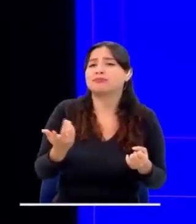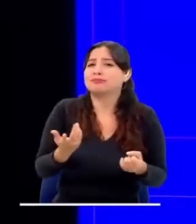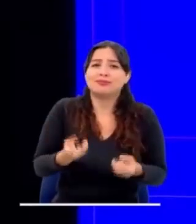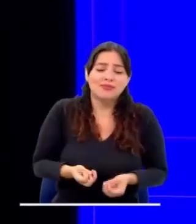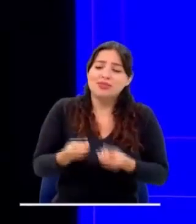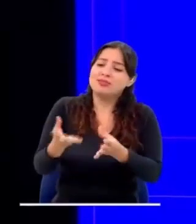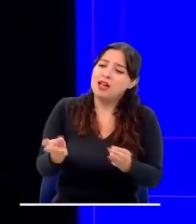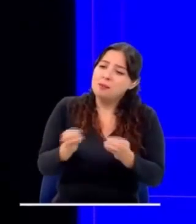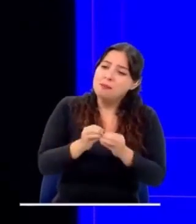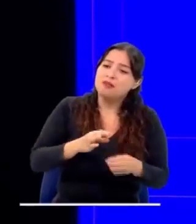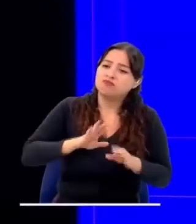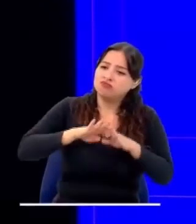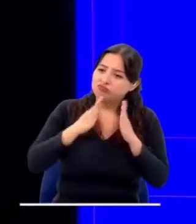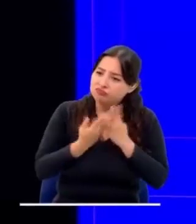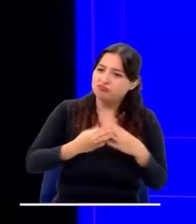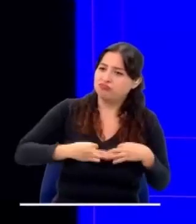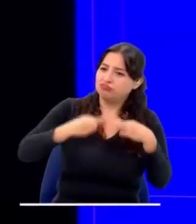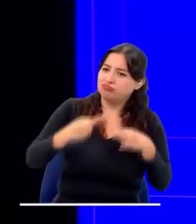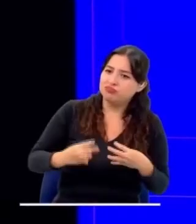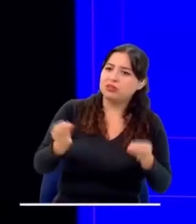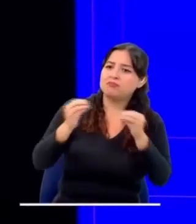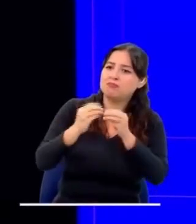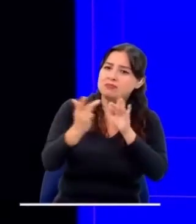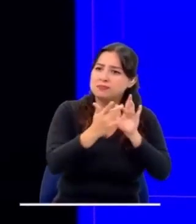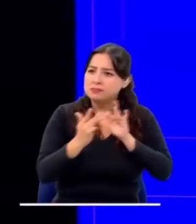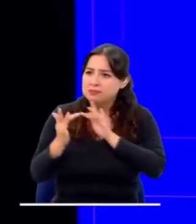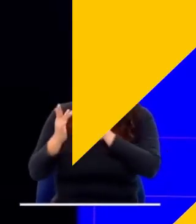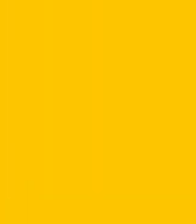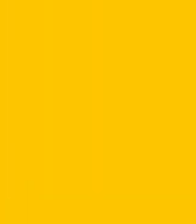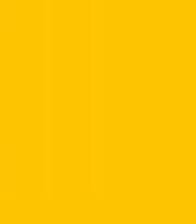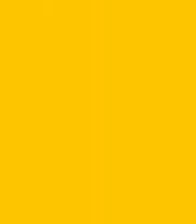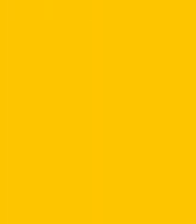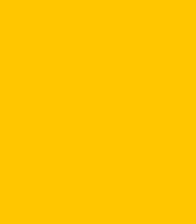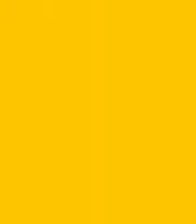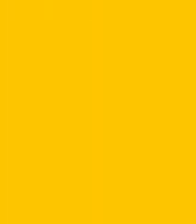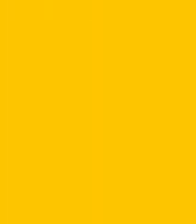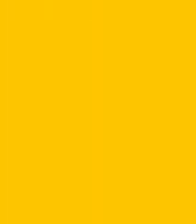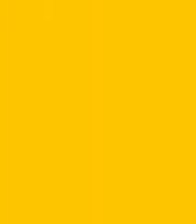que haber más conectividad y vamos a transformar sin duda los corregimientos.